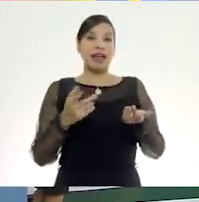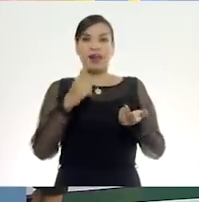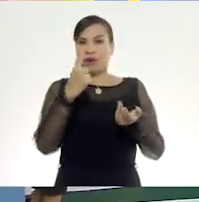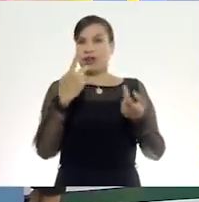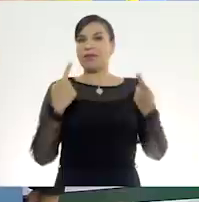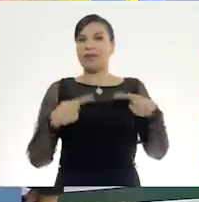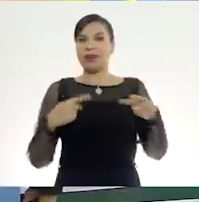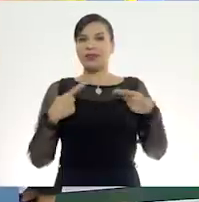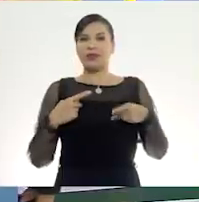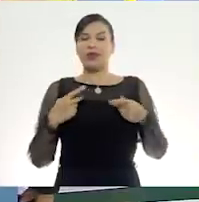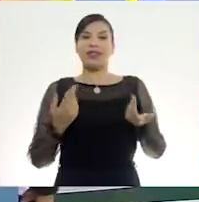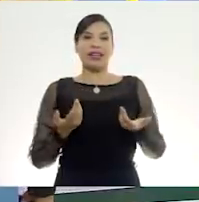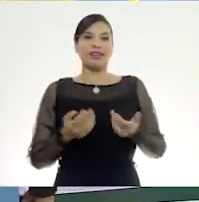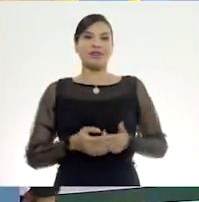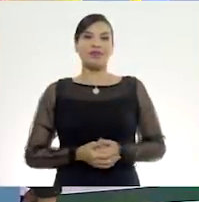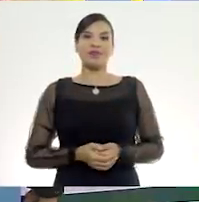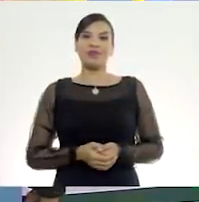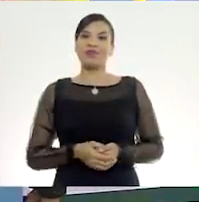persona. Mira,